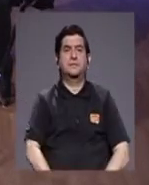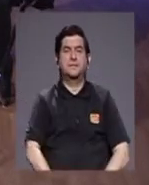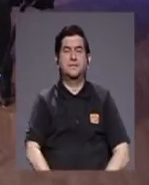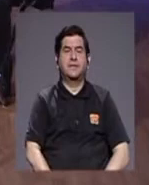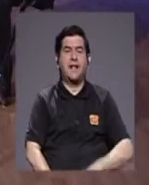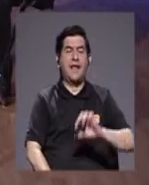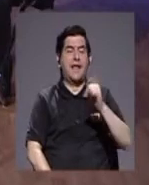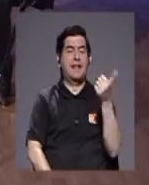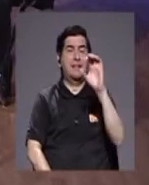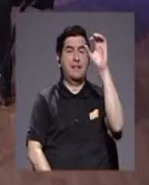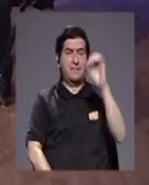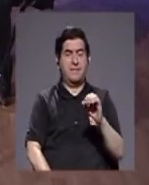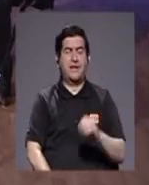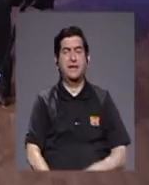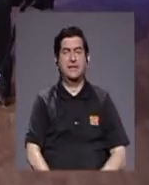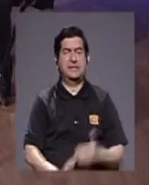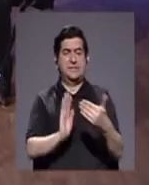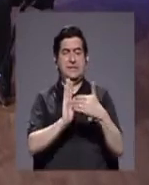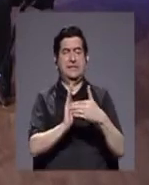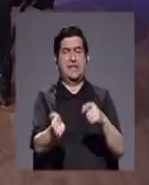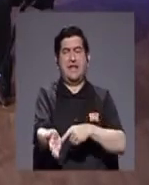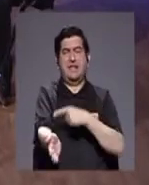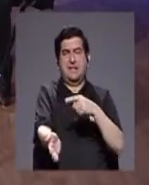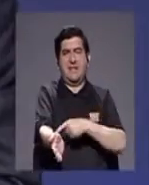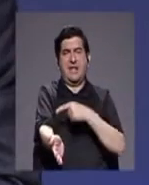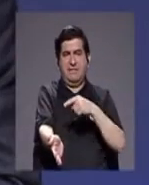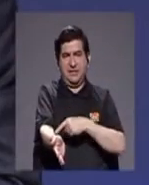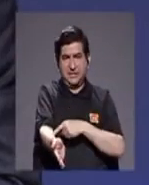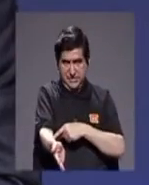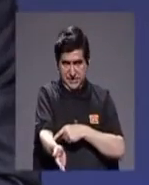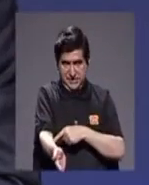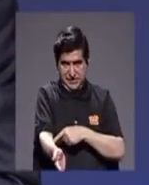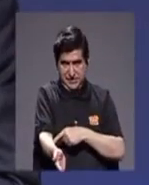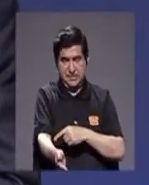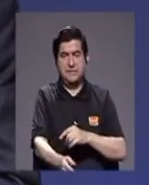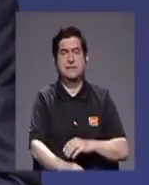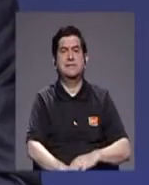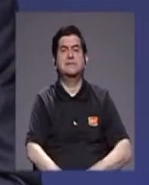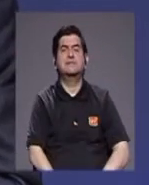más del 10% padece diabetes mellitus,